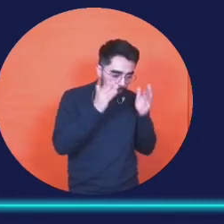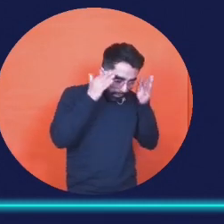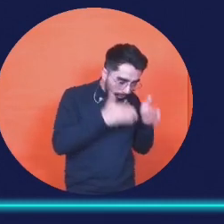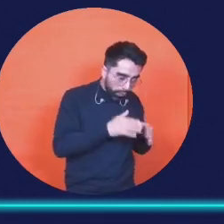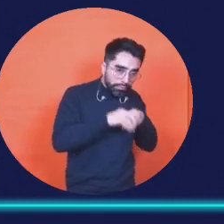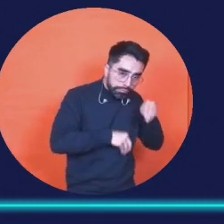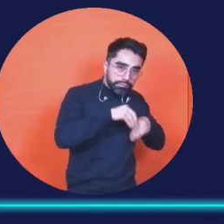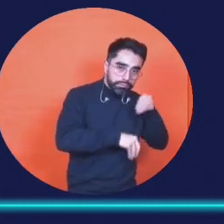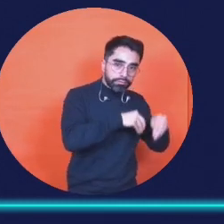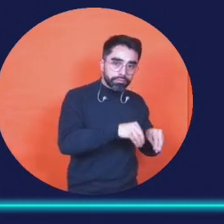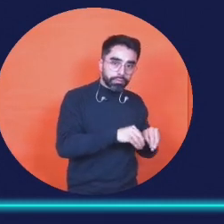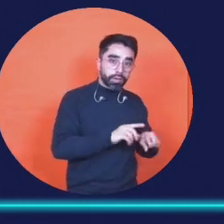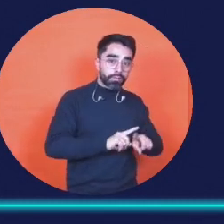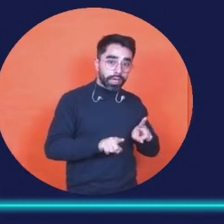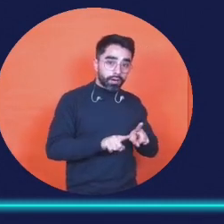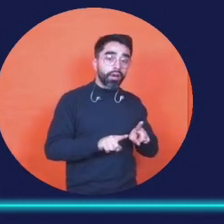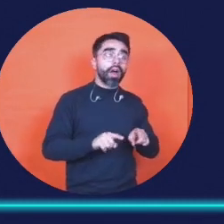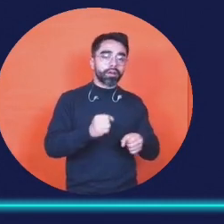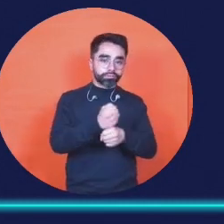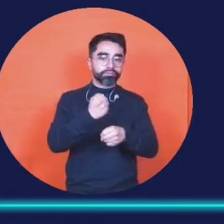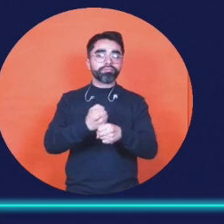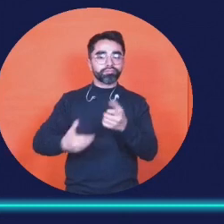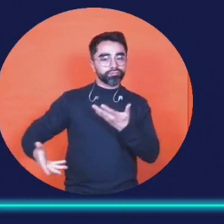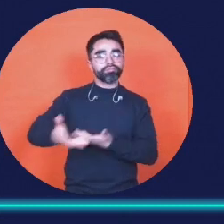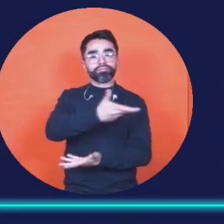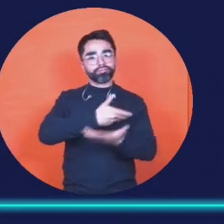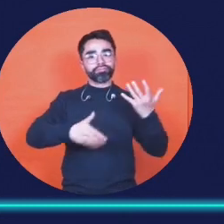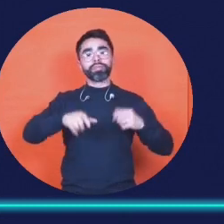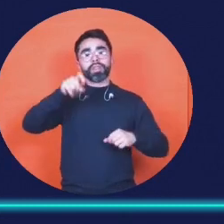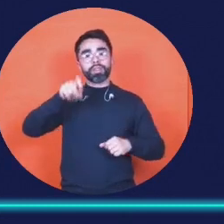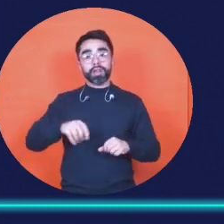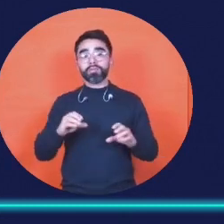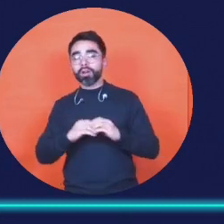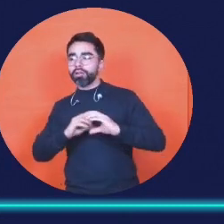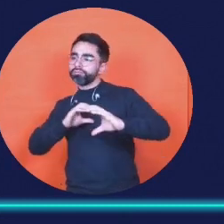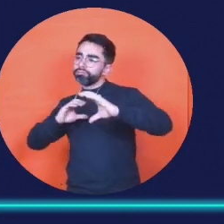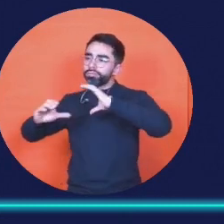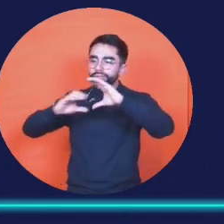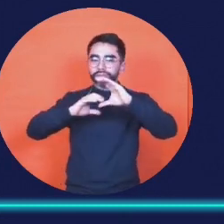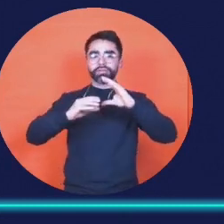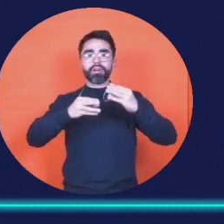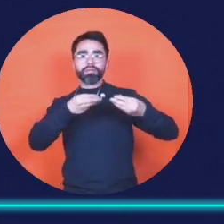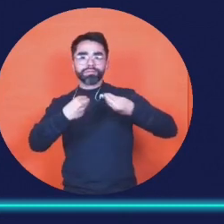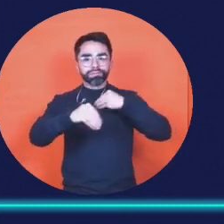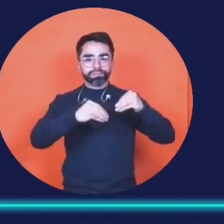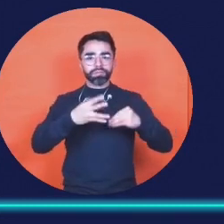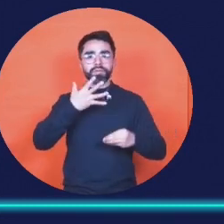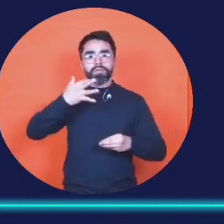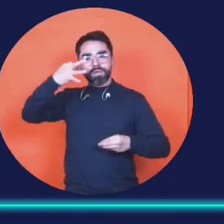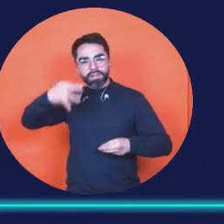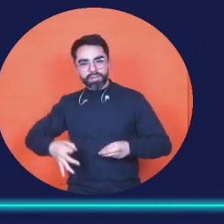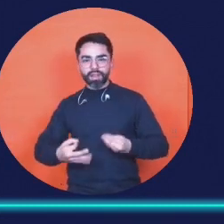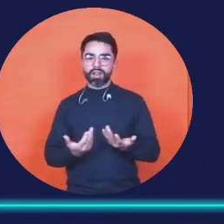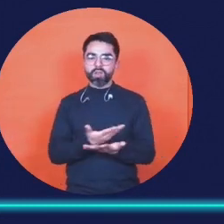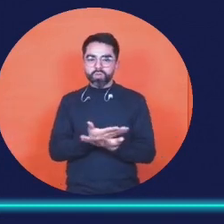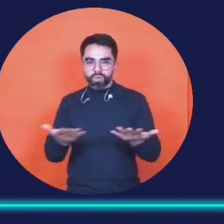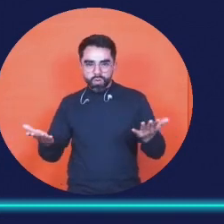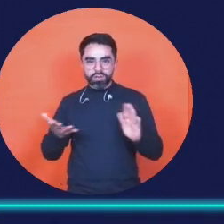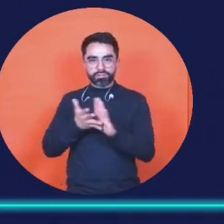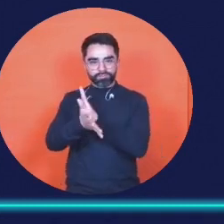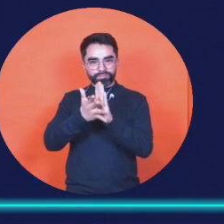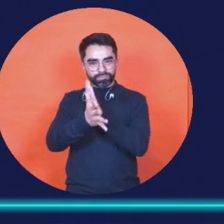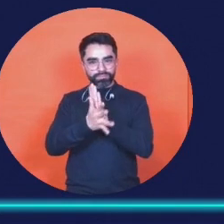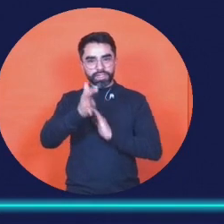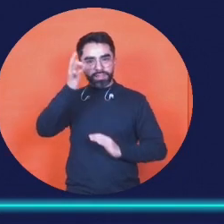pero esto es un trabajo en equipo y parte de lo que hacemos, la comunicación, la flexibilidad, la honestidad, la transparencia, todas las cosas que nos caracterizan